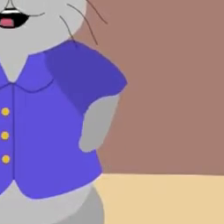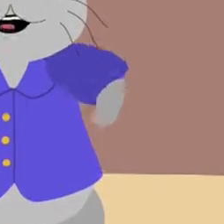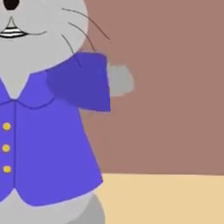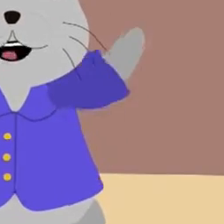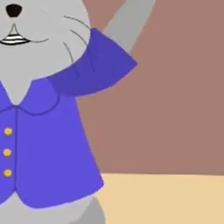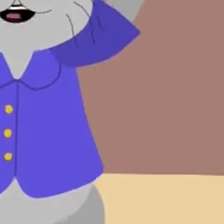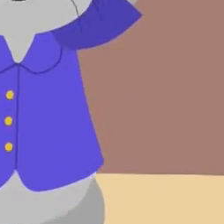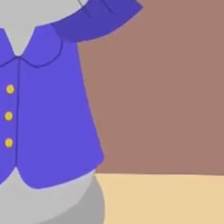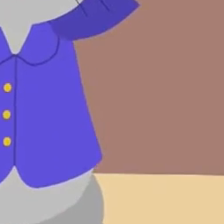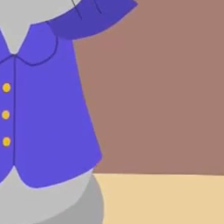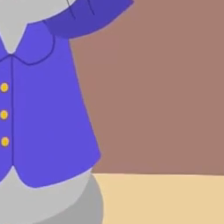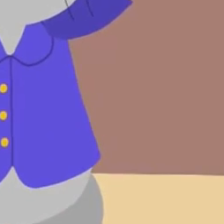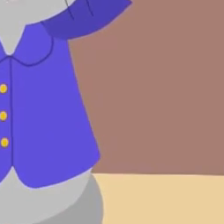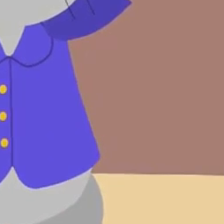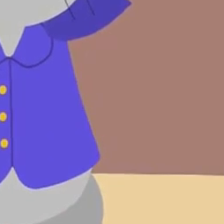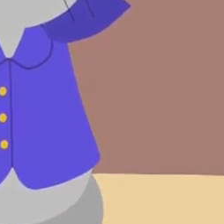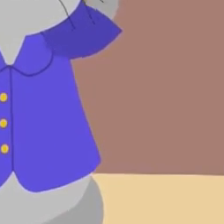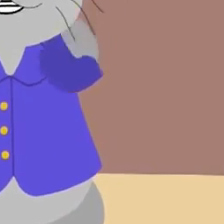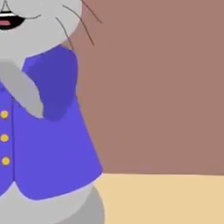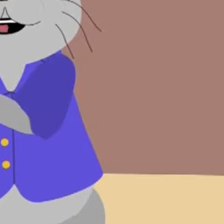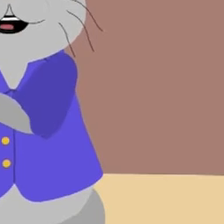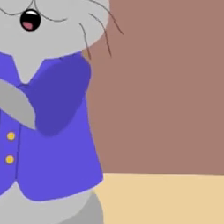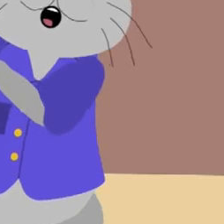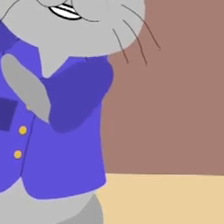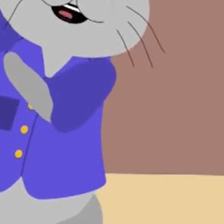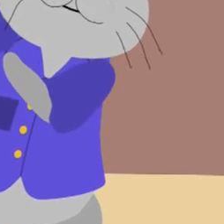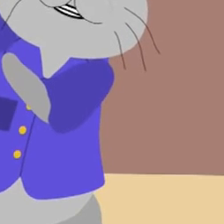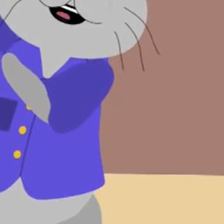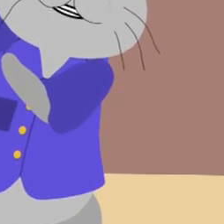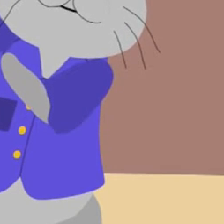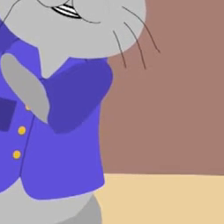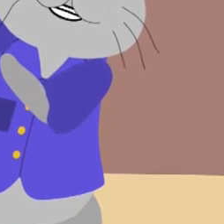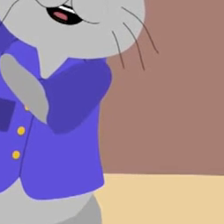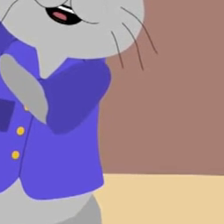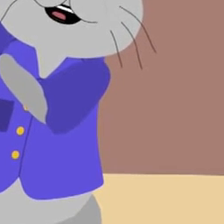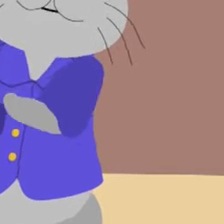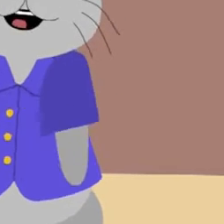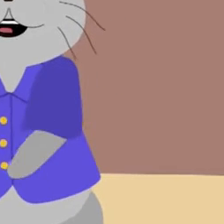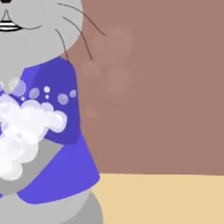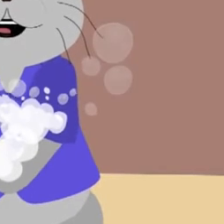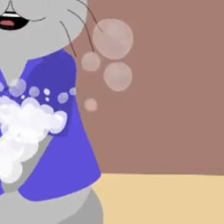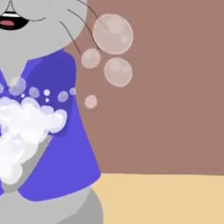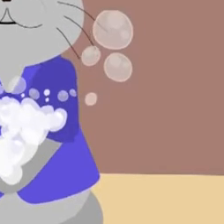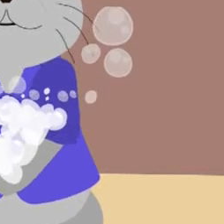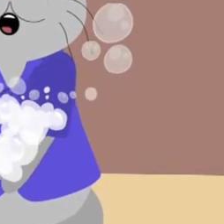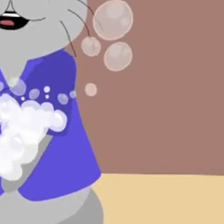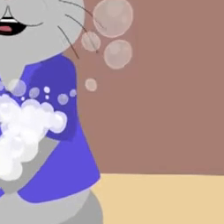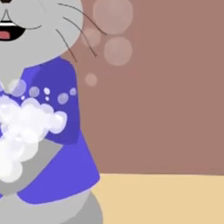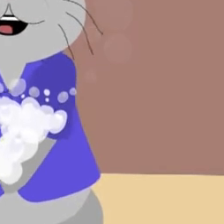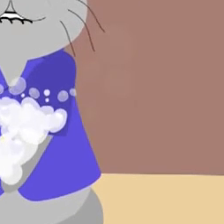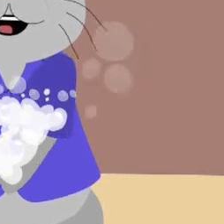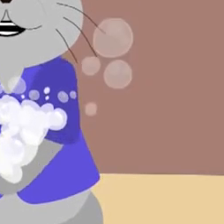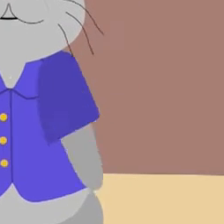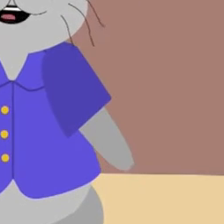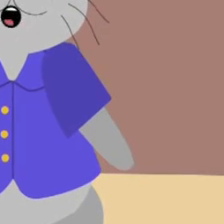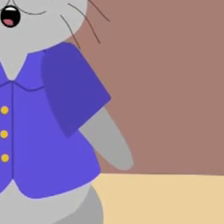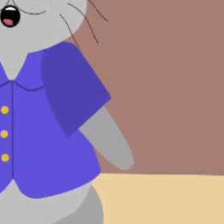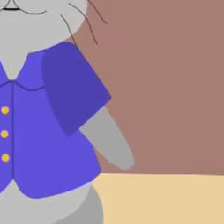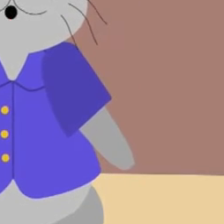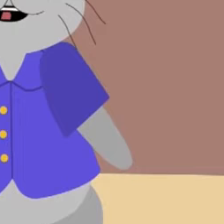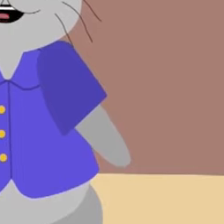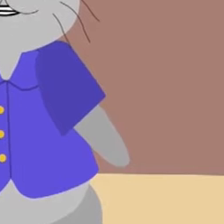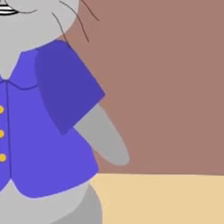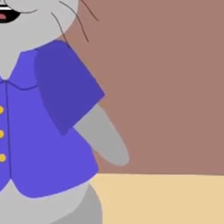Recuerden que para estar sanos hay que cuidarnos. Así que nos lavamos las manos porque el agua y el jabón